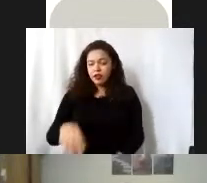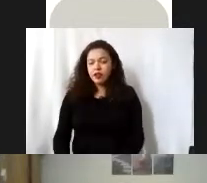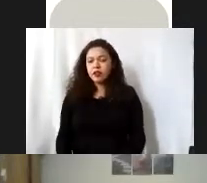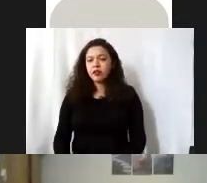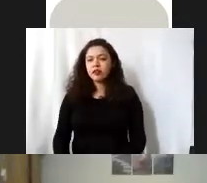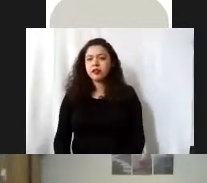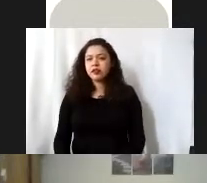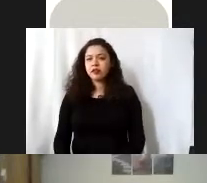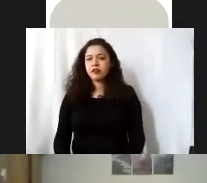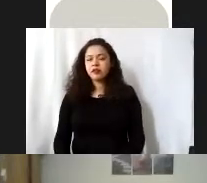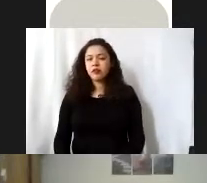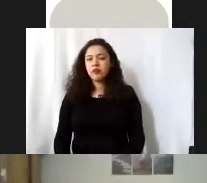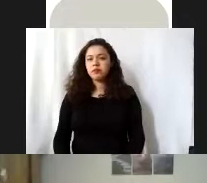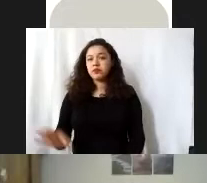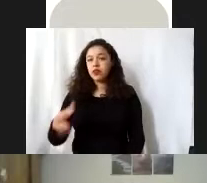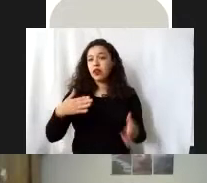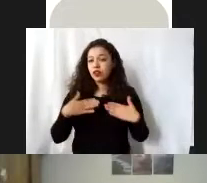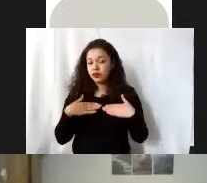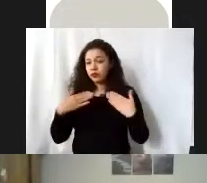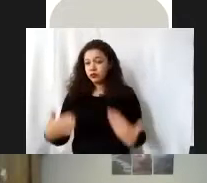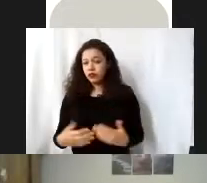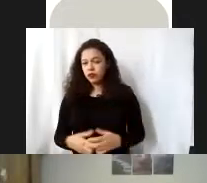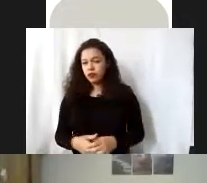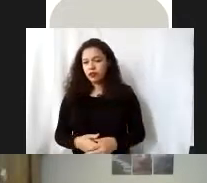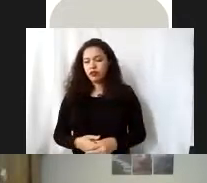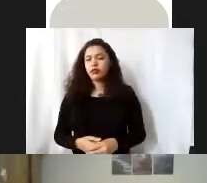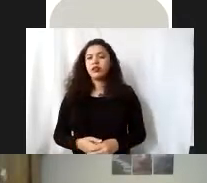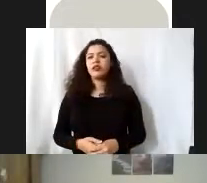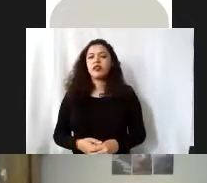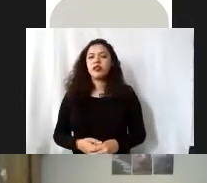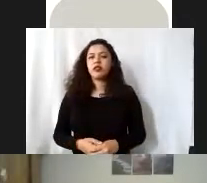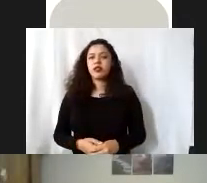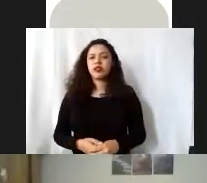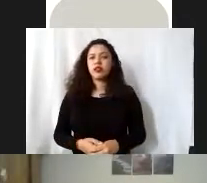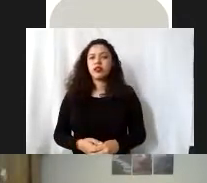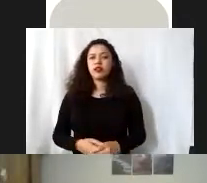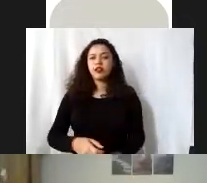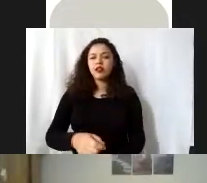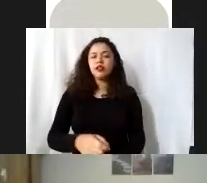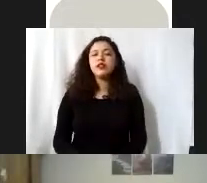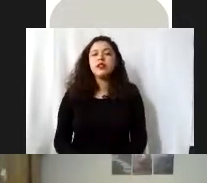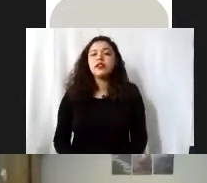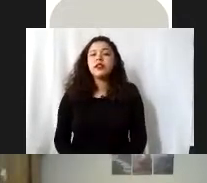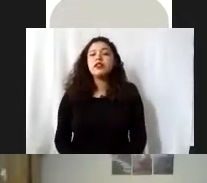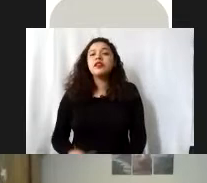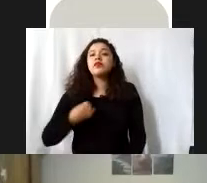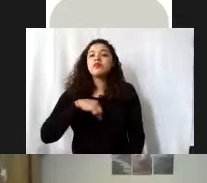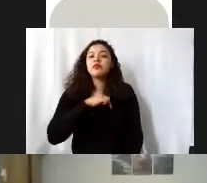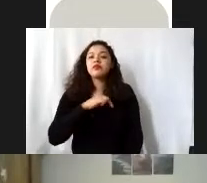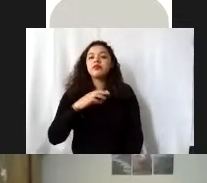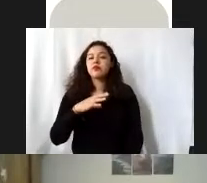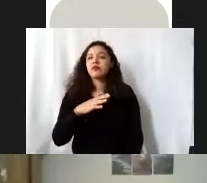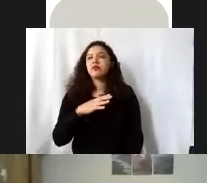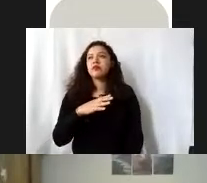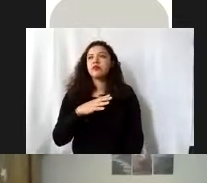Si es confiable, si es eficaz, ¿sí? Entonces tenemos que, aquí